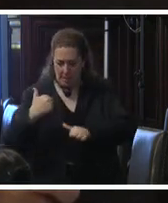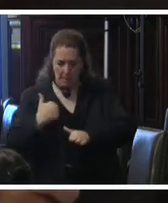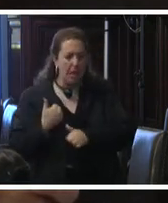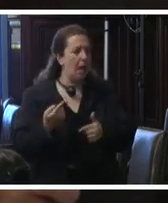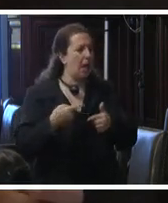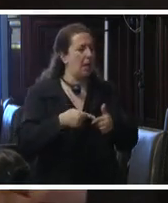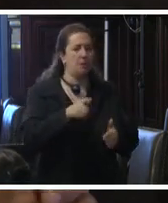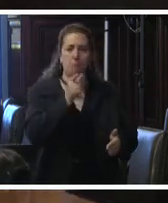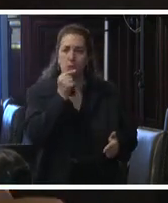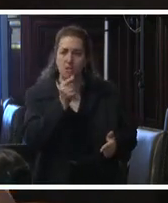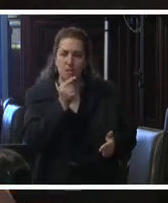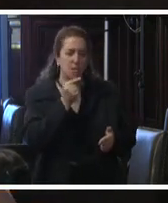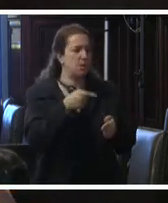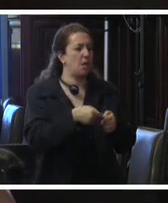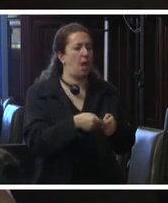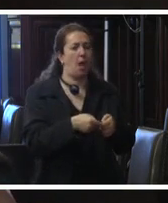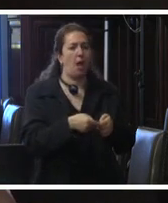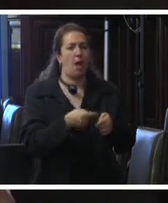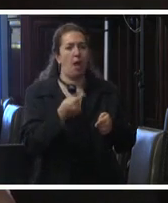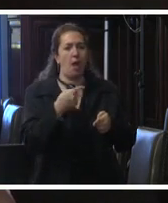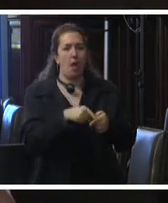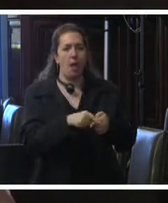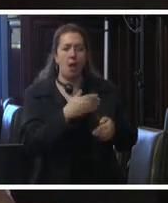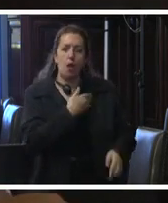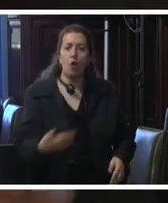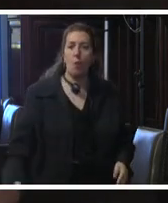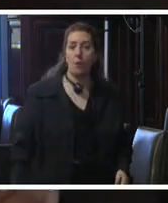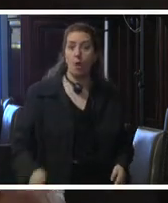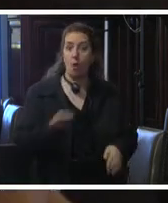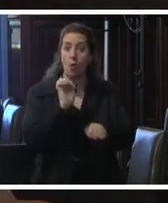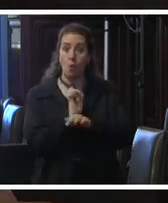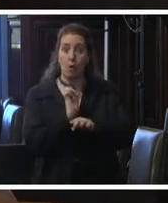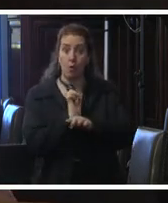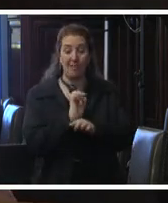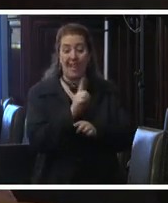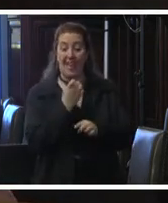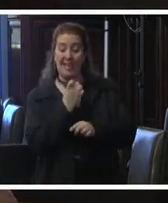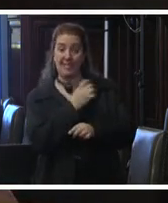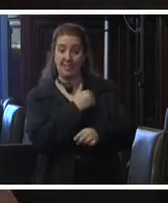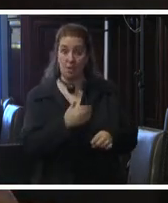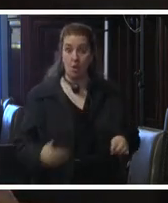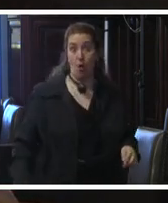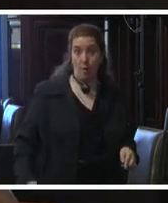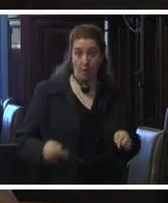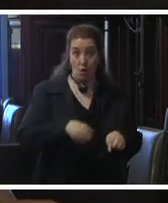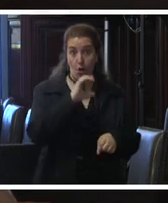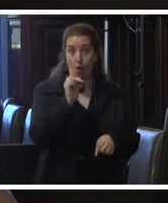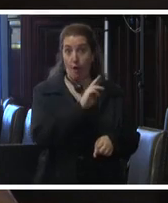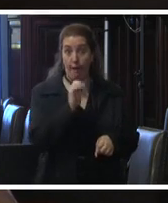pública, que es la policía, de que el gobierno ecuatoriano, pues el ex gobierno diría de Rafael Correa,